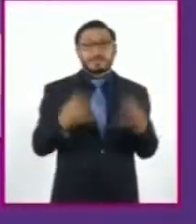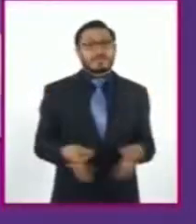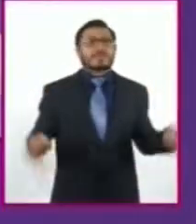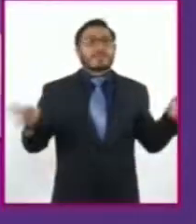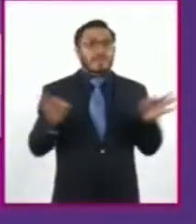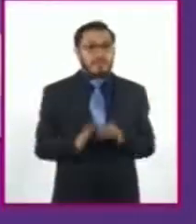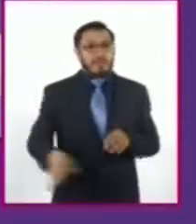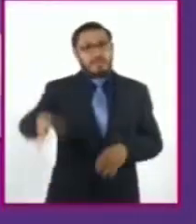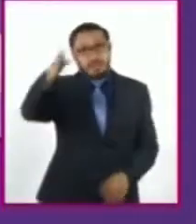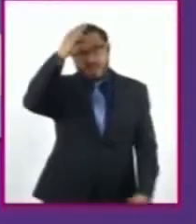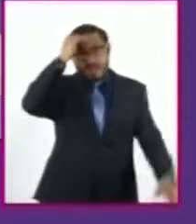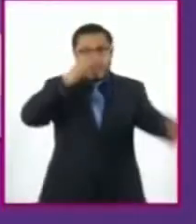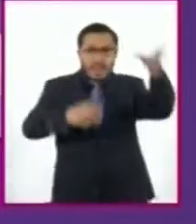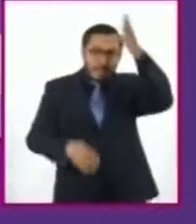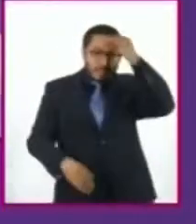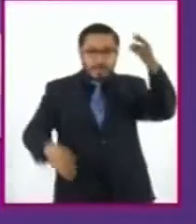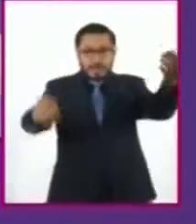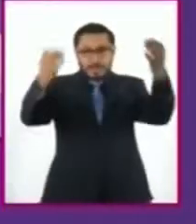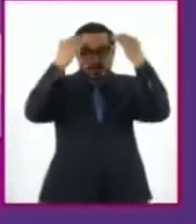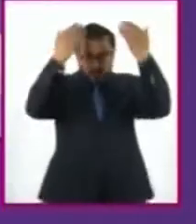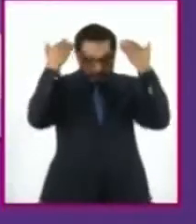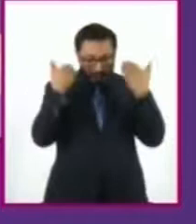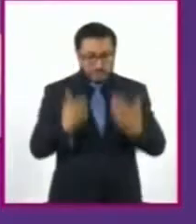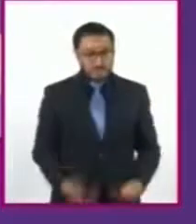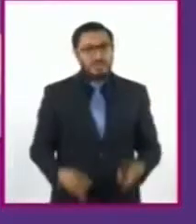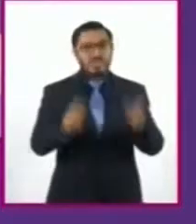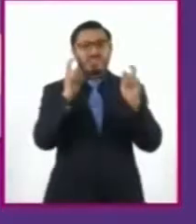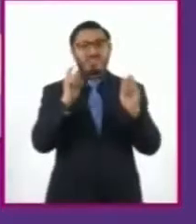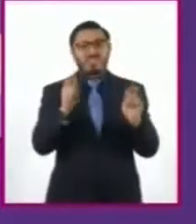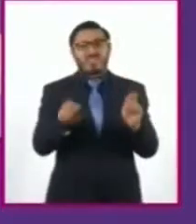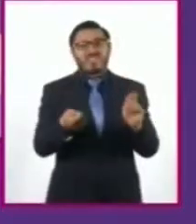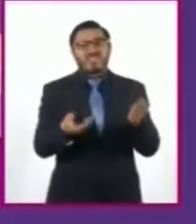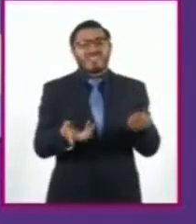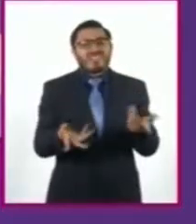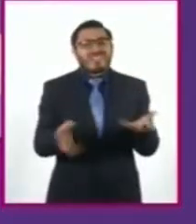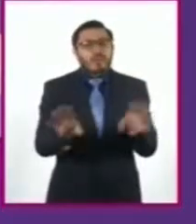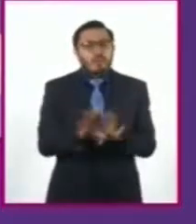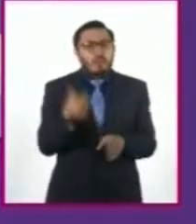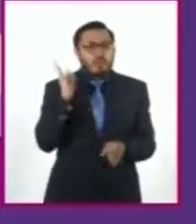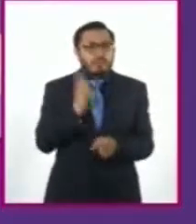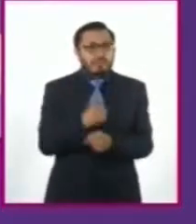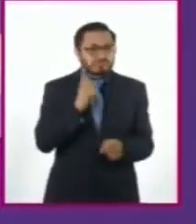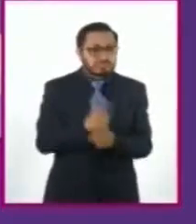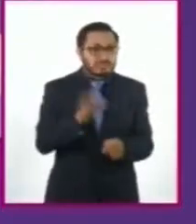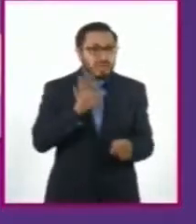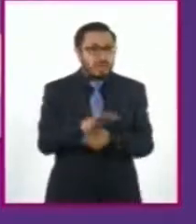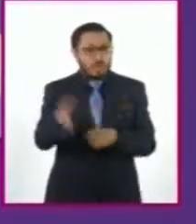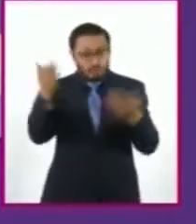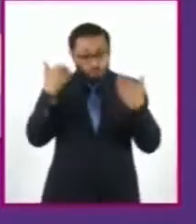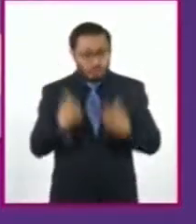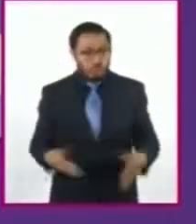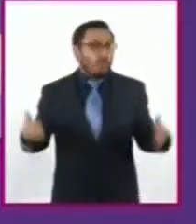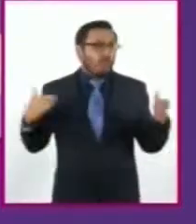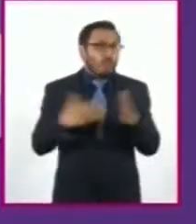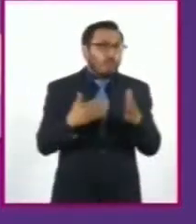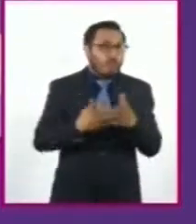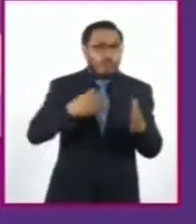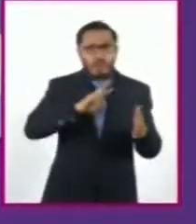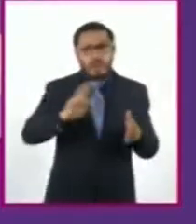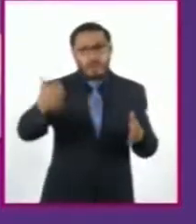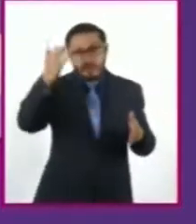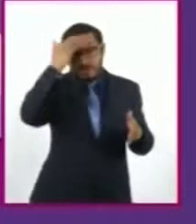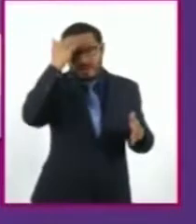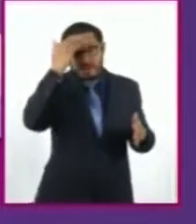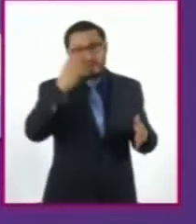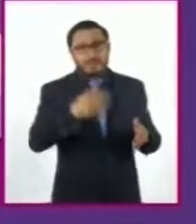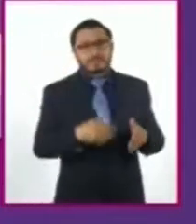aprendamos a conocernos, es decir, a identificar nuestros límites y reconocer